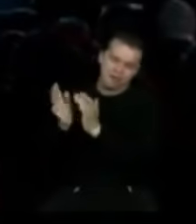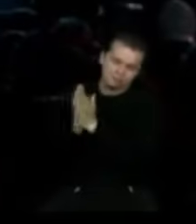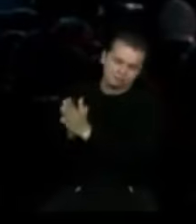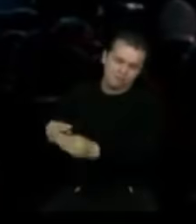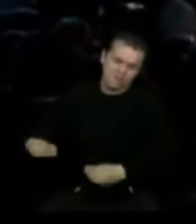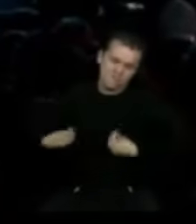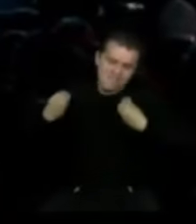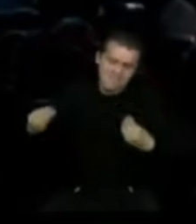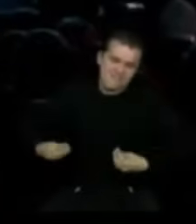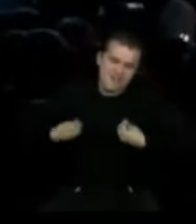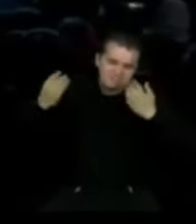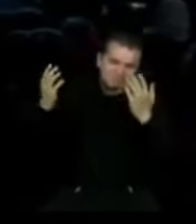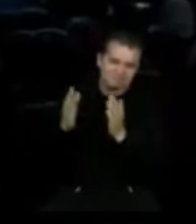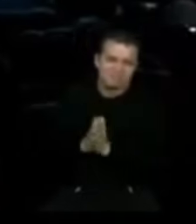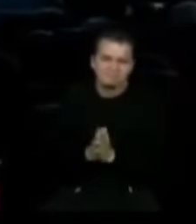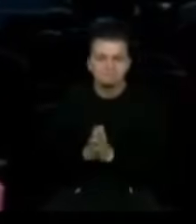viva.